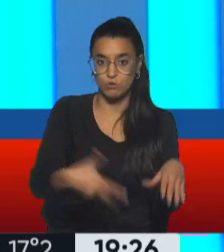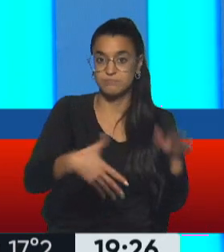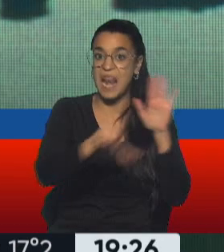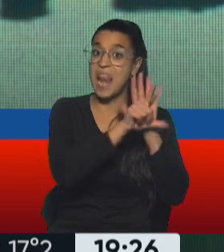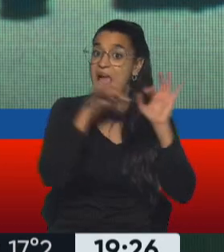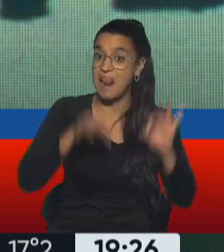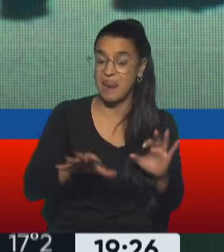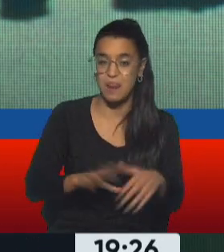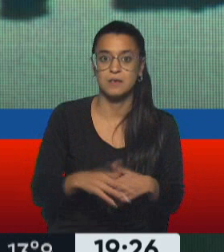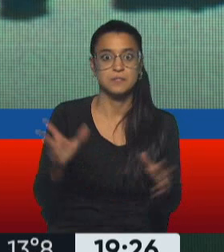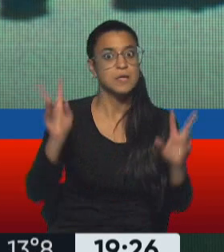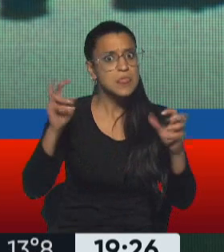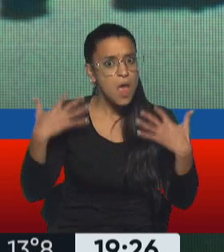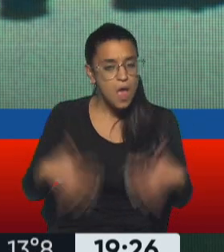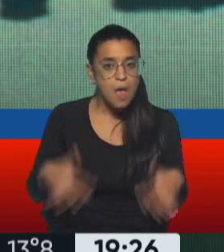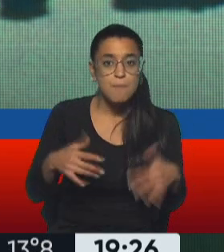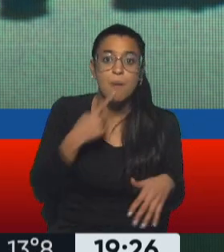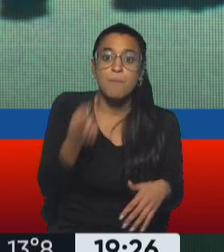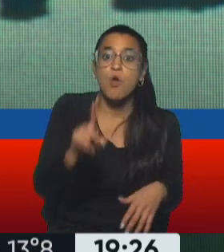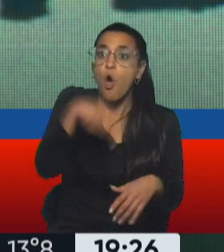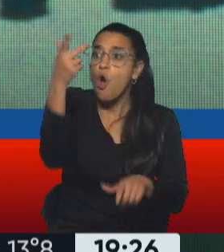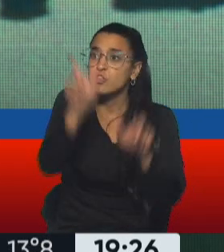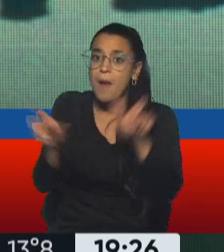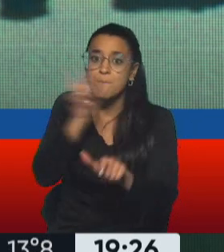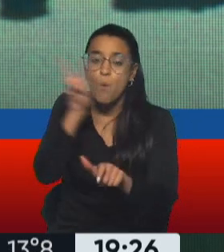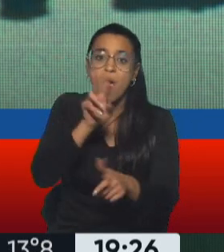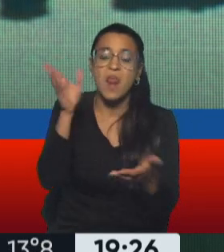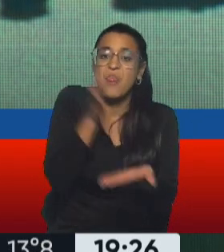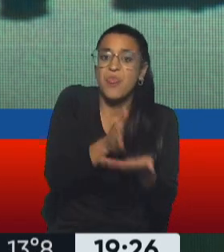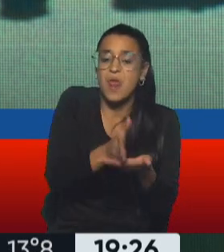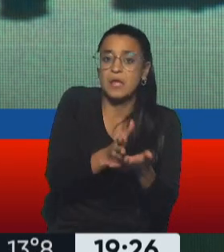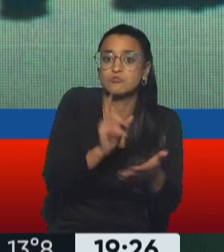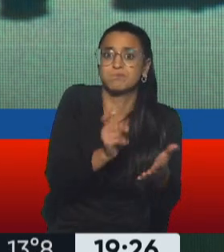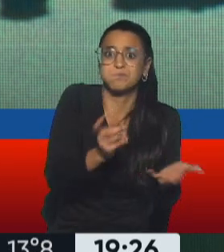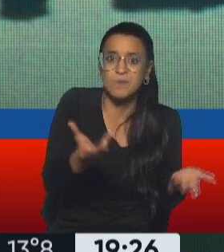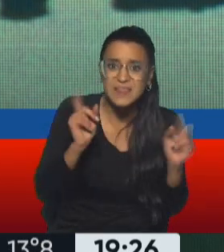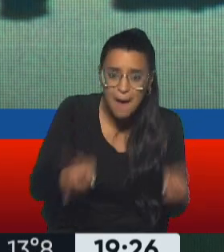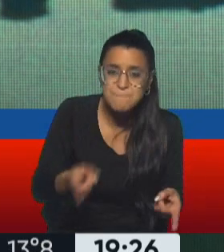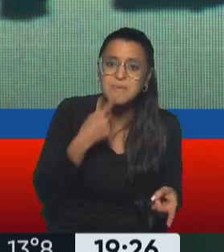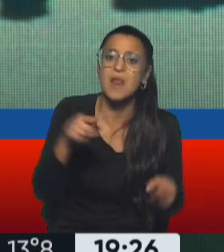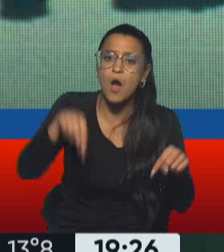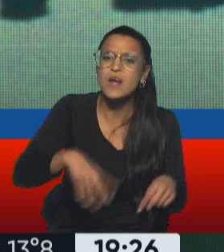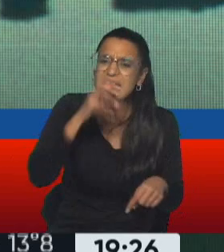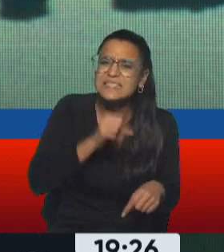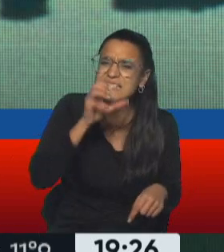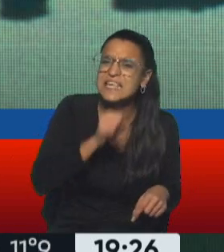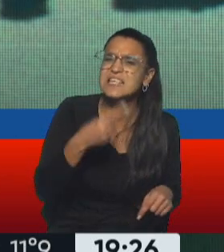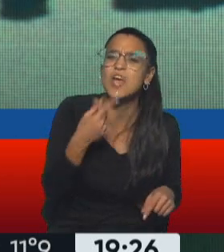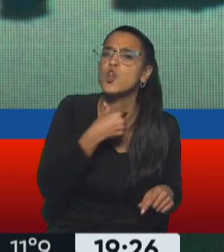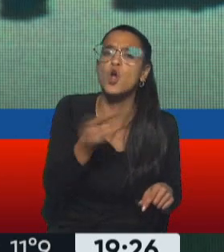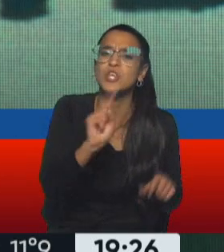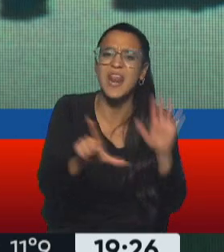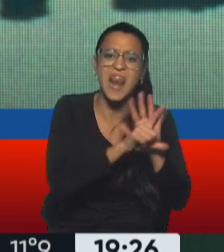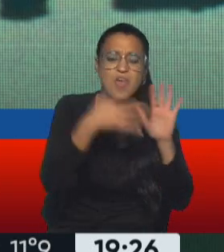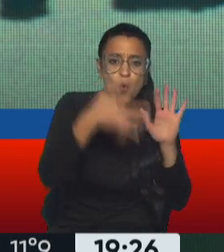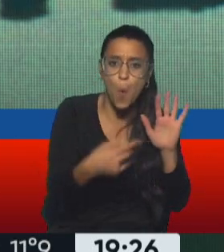Qué tema, ¿no? Porque se vulnera el derecho de otras mujeres allí. Aparte, hay determinados lugares donde la resistencia es mayor al cumplimiento de esta ley. Justamente